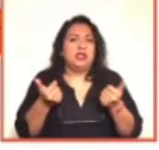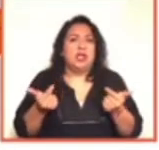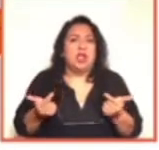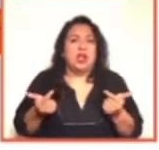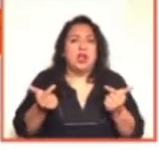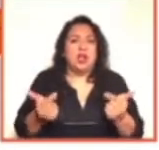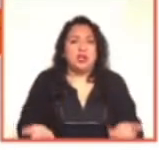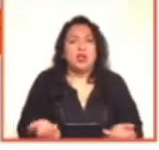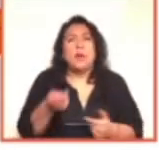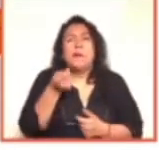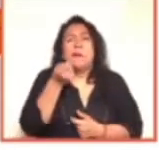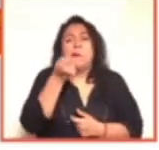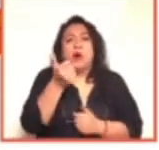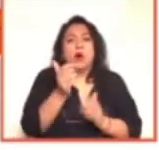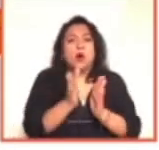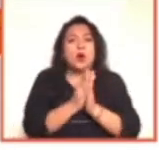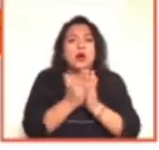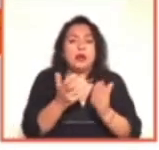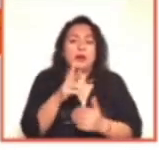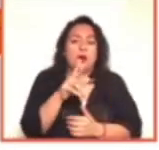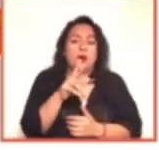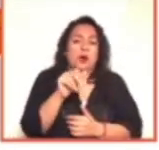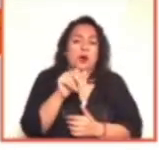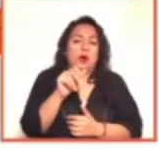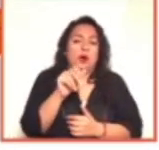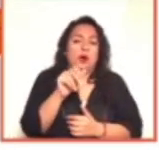un poco una novela de raperos,